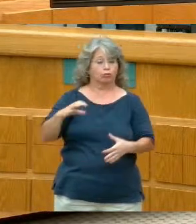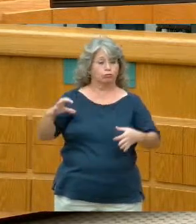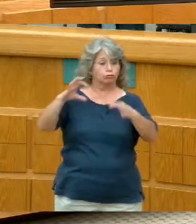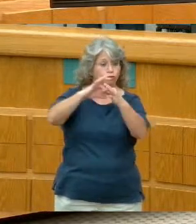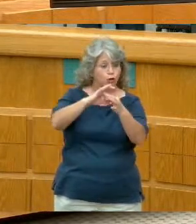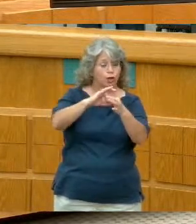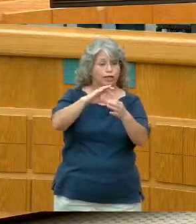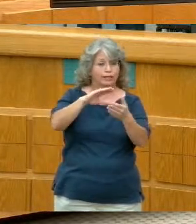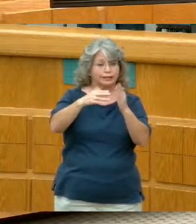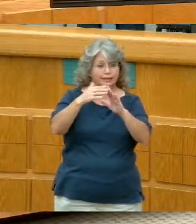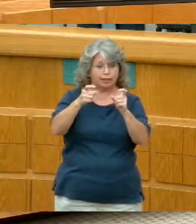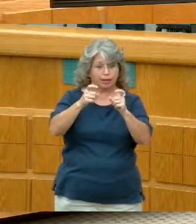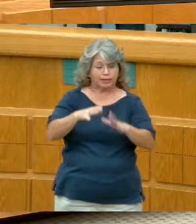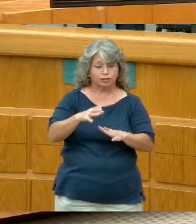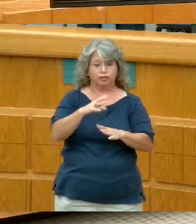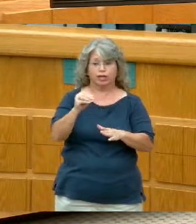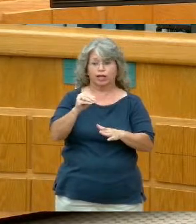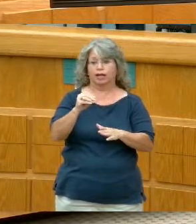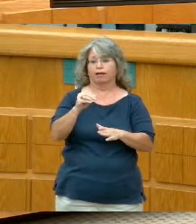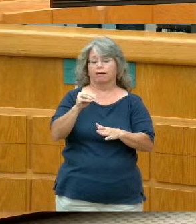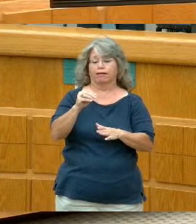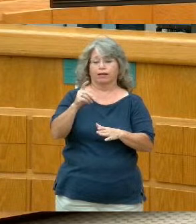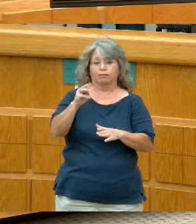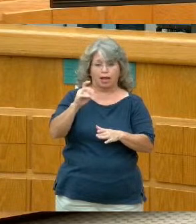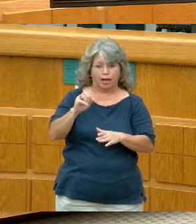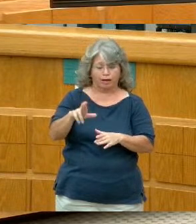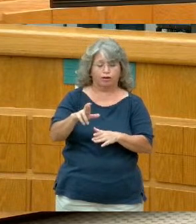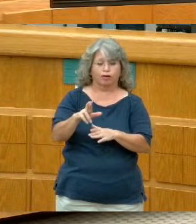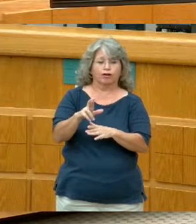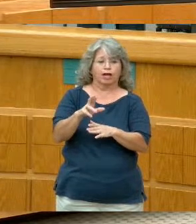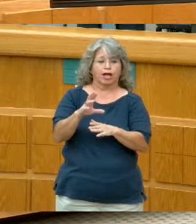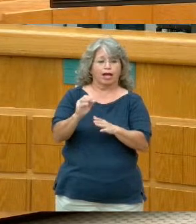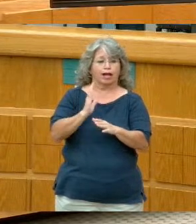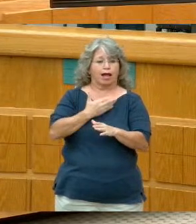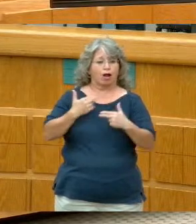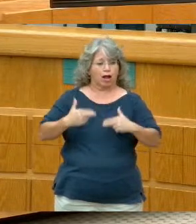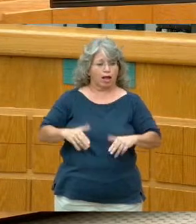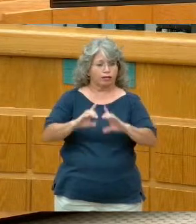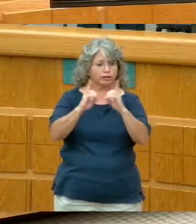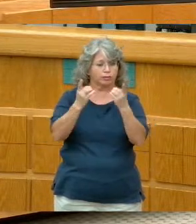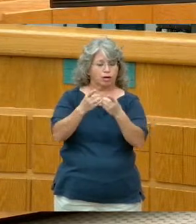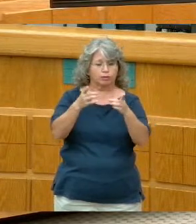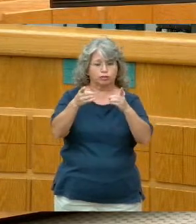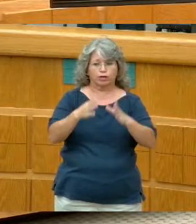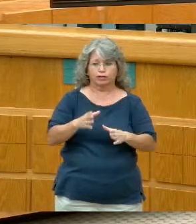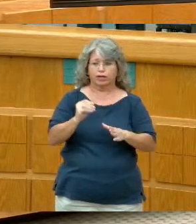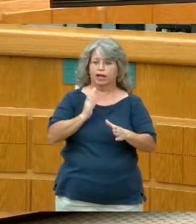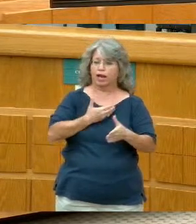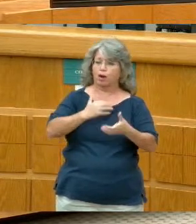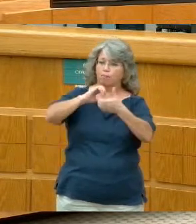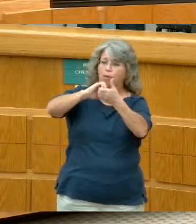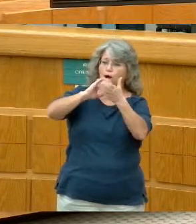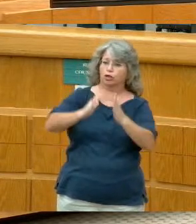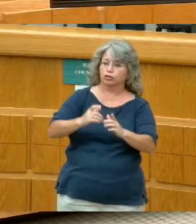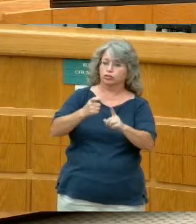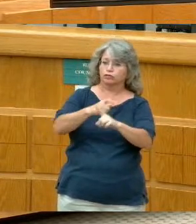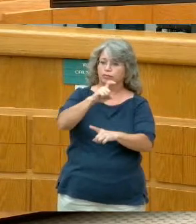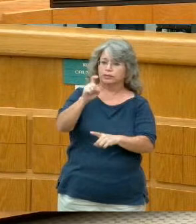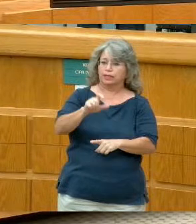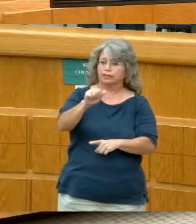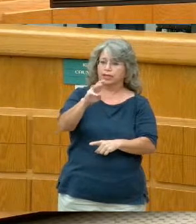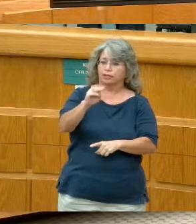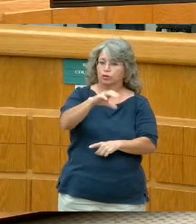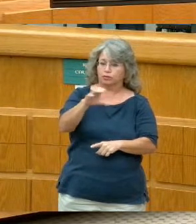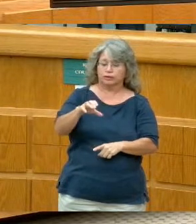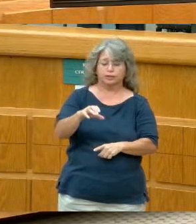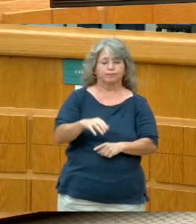and city manager, although he's not here. I know he's watching somewhere. And most importantly, our health department director and our partners today from Texas A&M